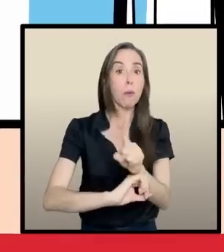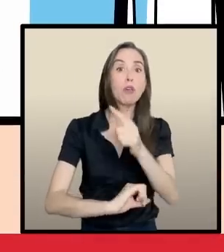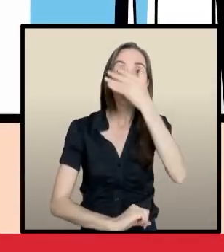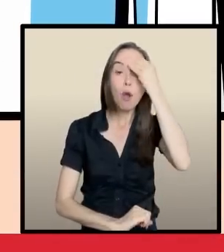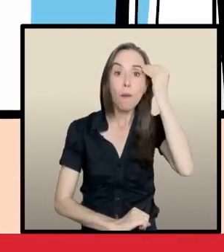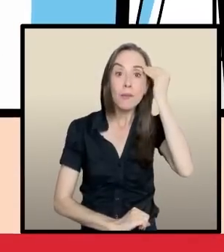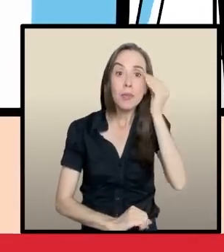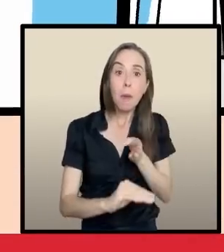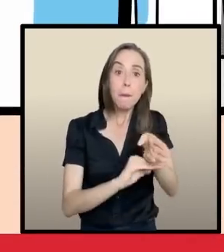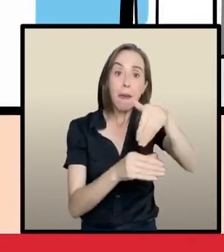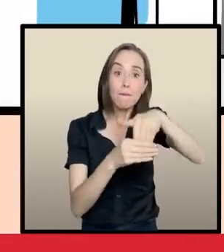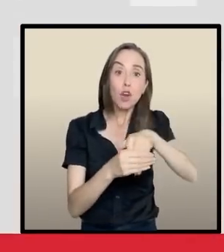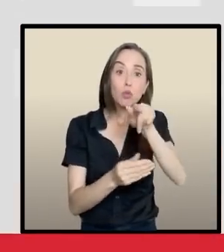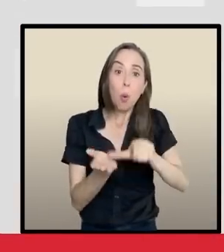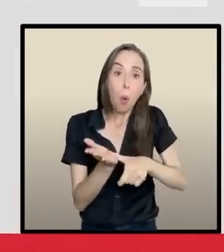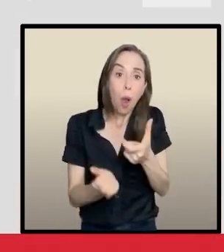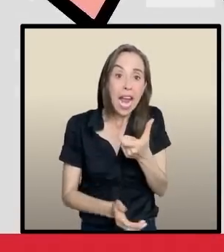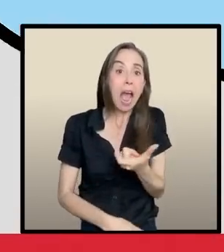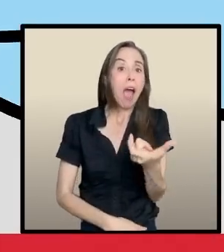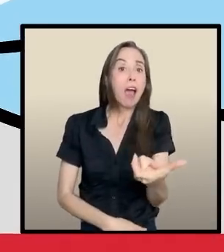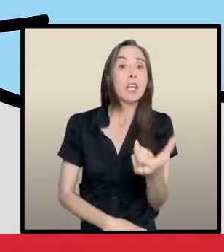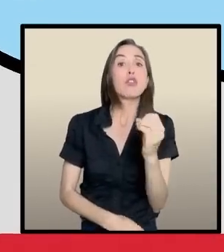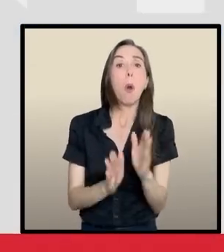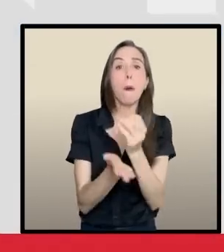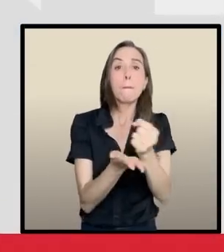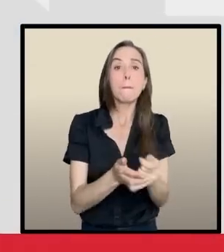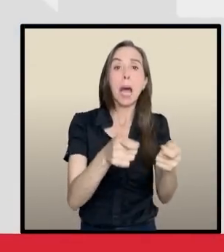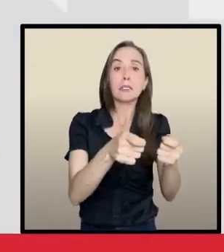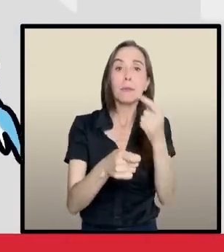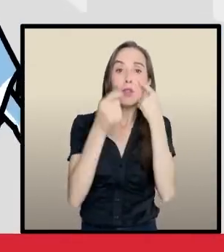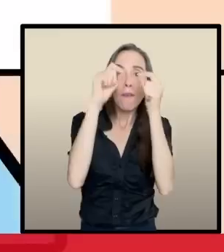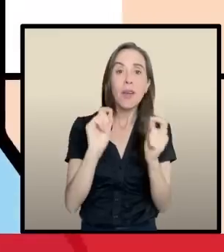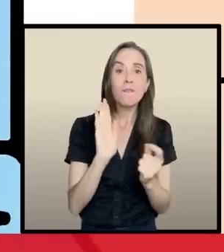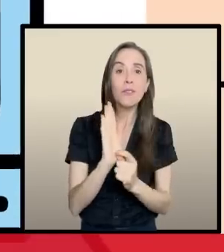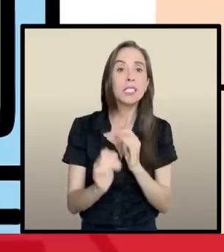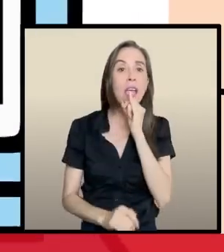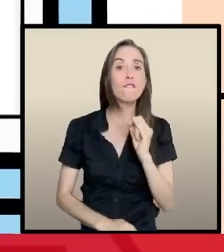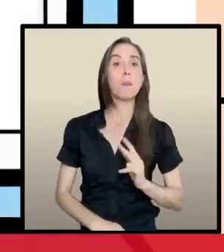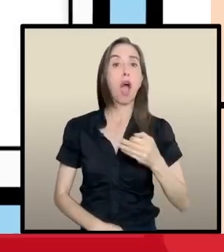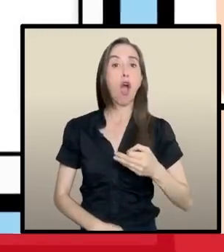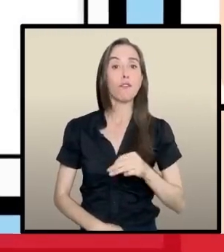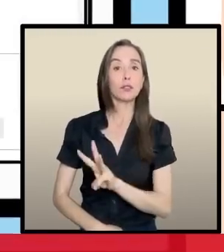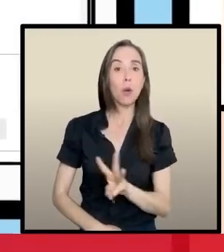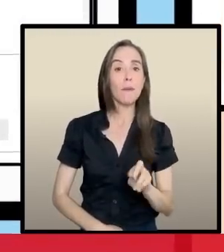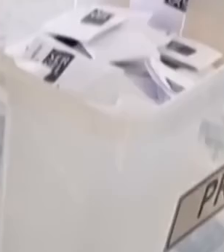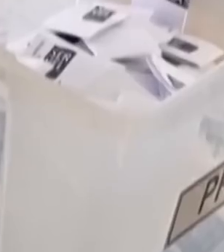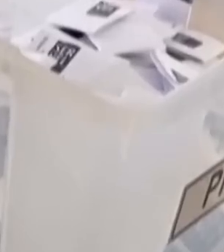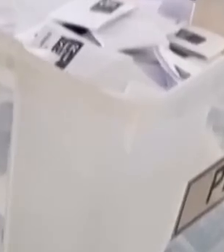que deseen dar un espaldarazo al gobierno o que quieran castigar al gobierno por pensar que el país avanza en la dirección